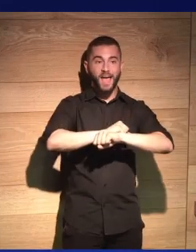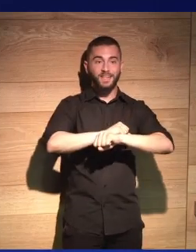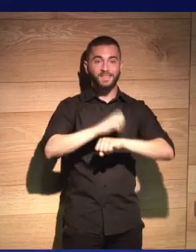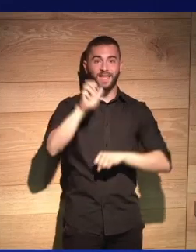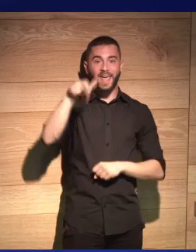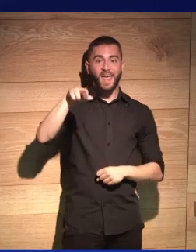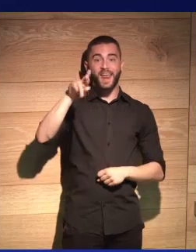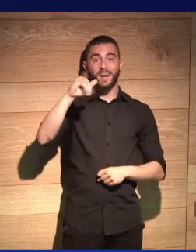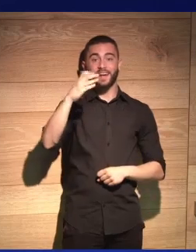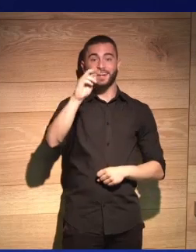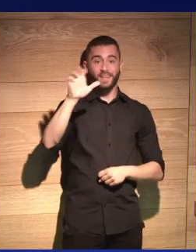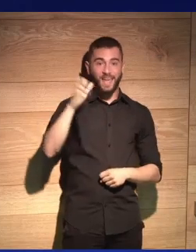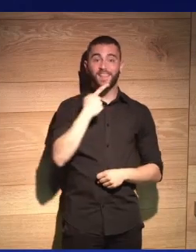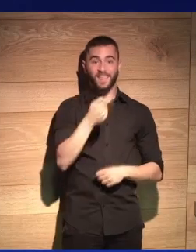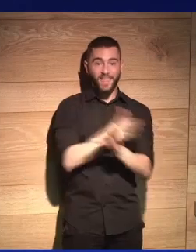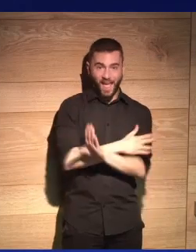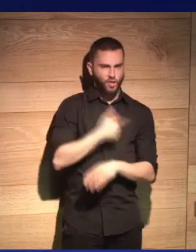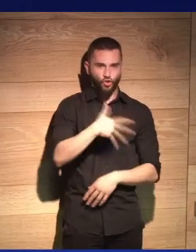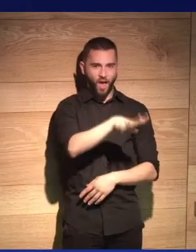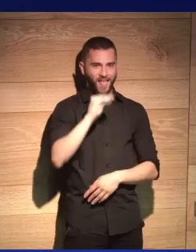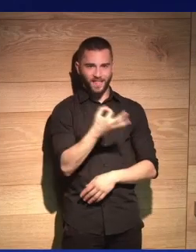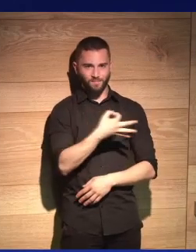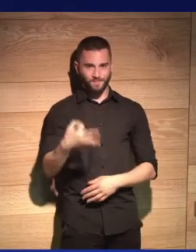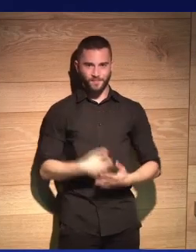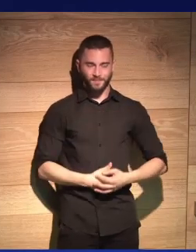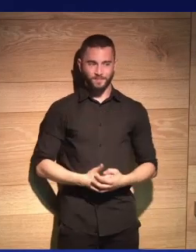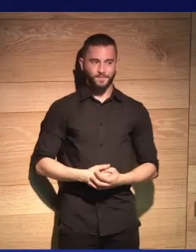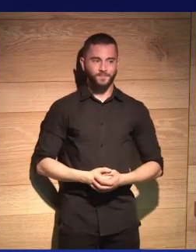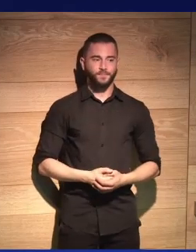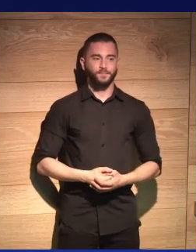entiendo muy bien, ¿no? Son exactamente